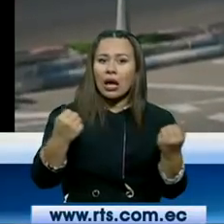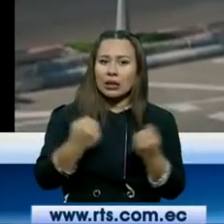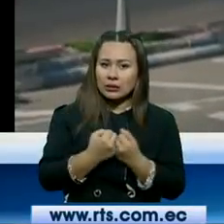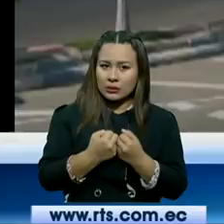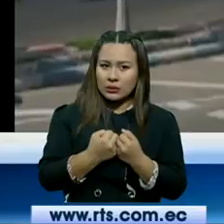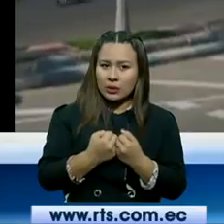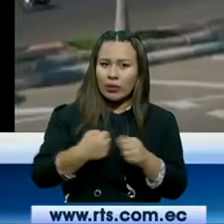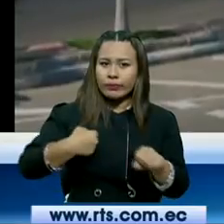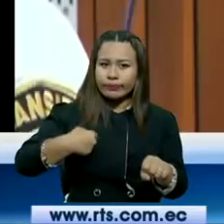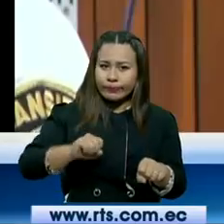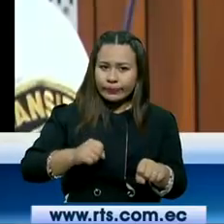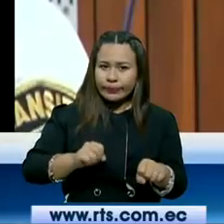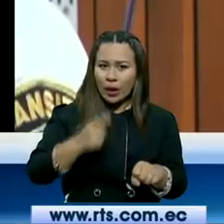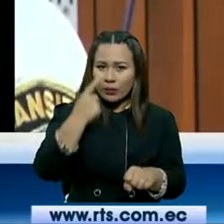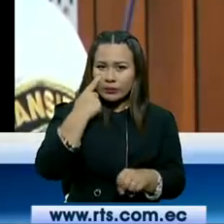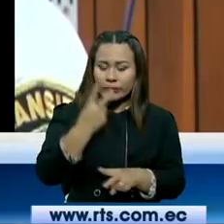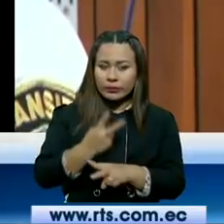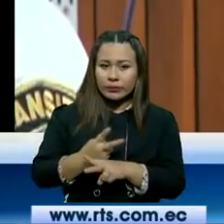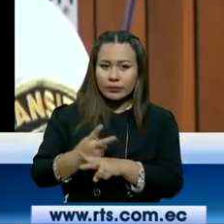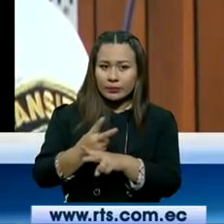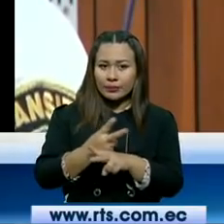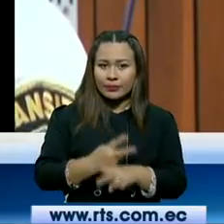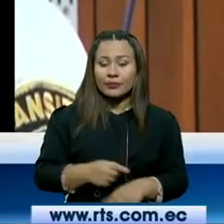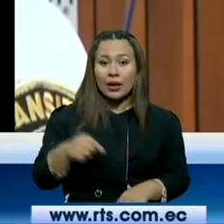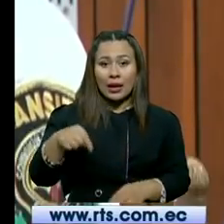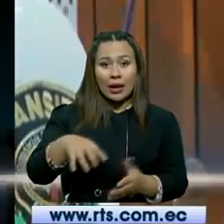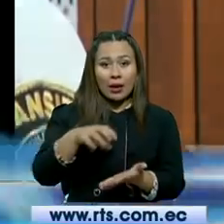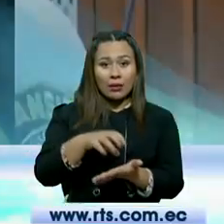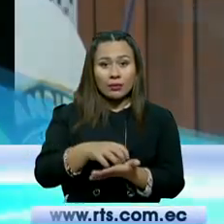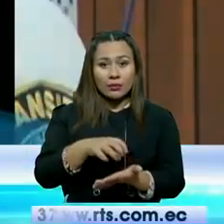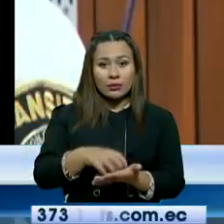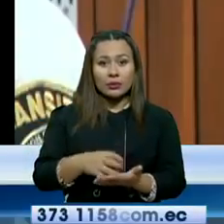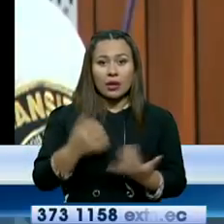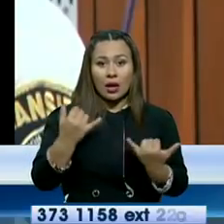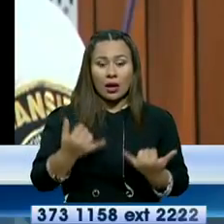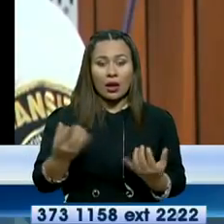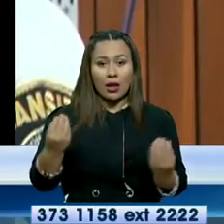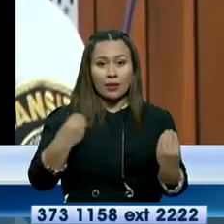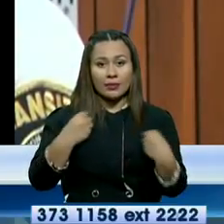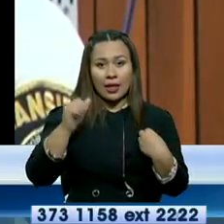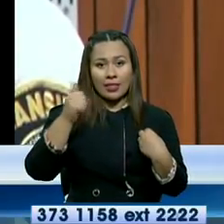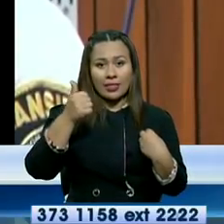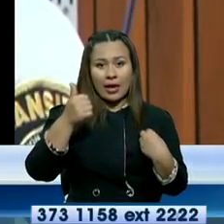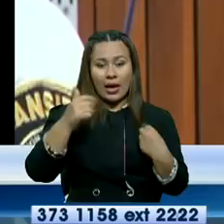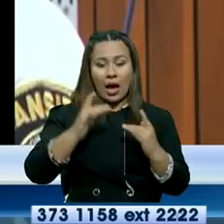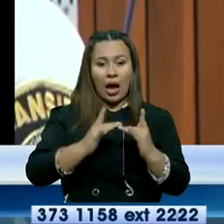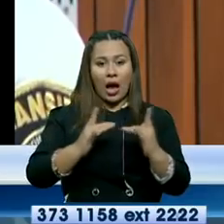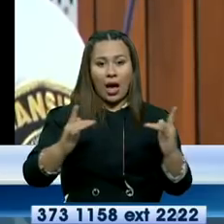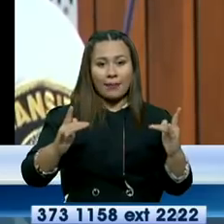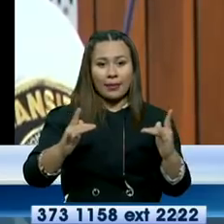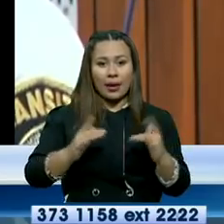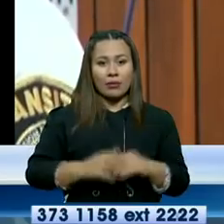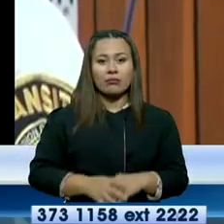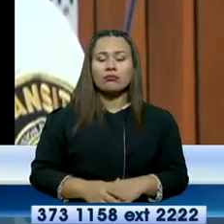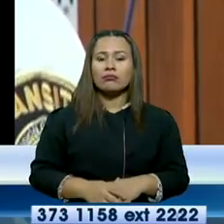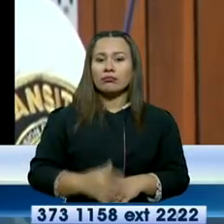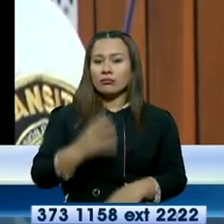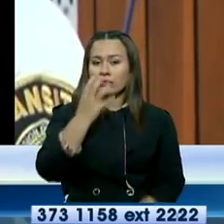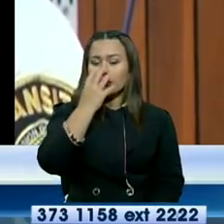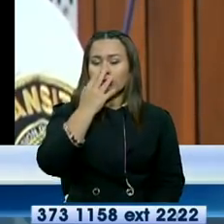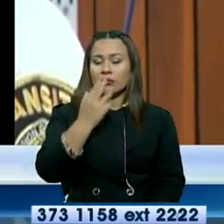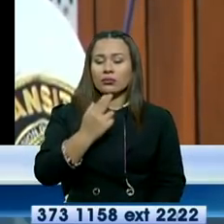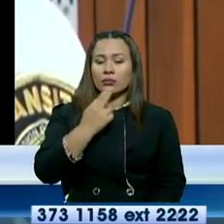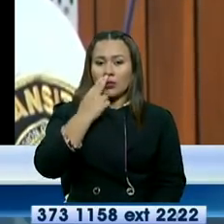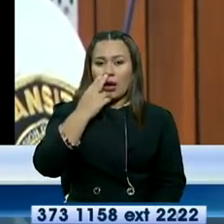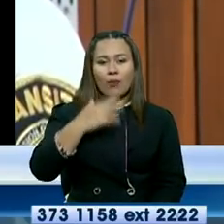son motociclistas. Acá en la provincia solamente tenemos 10 camas de terapia intensiva. Igual en el